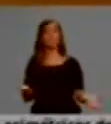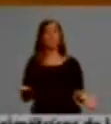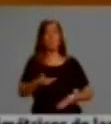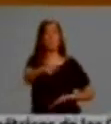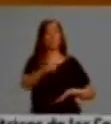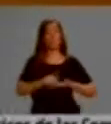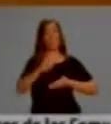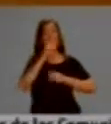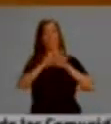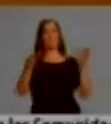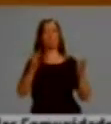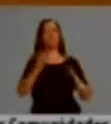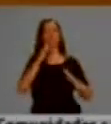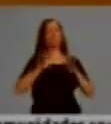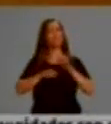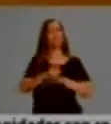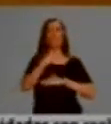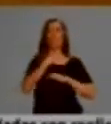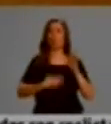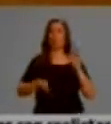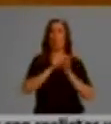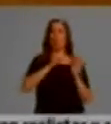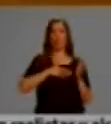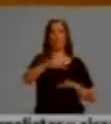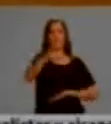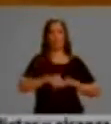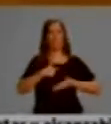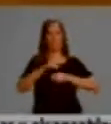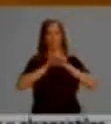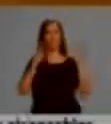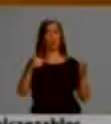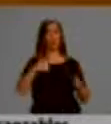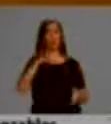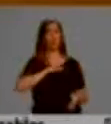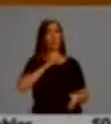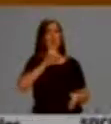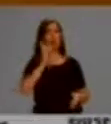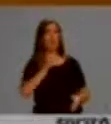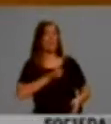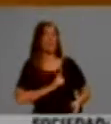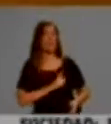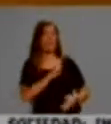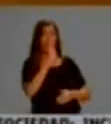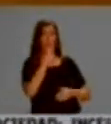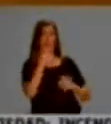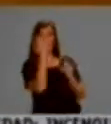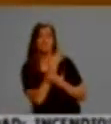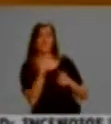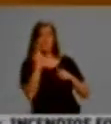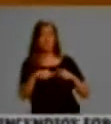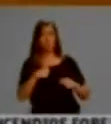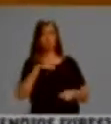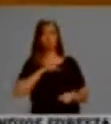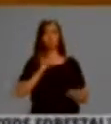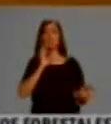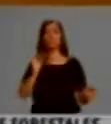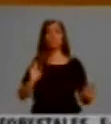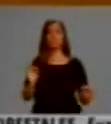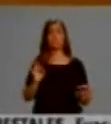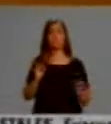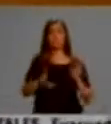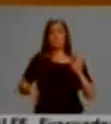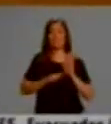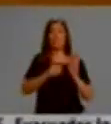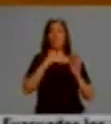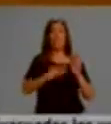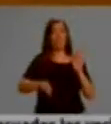de censura es un instrumento constitucional y yo no me siento amenazado ni chantajeado por nada que esté